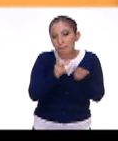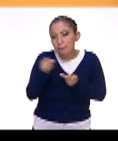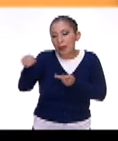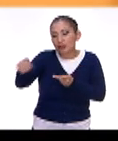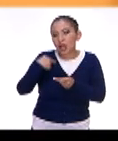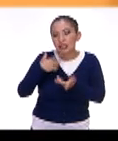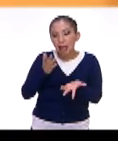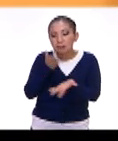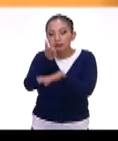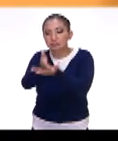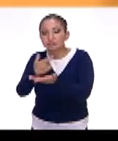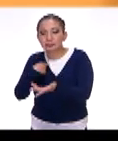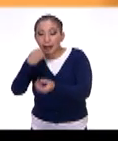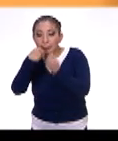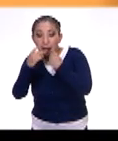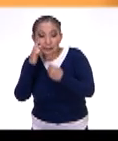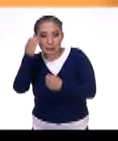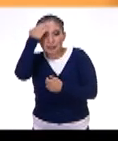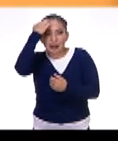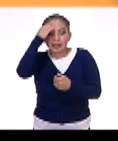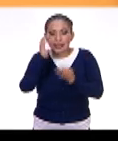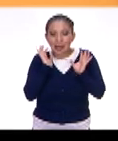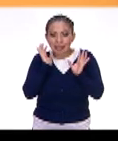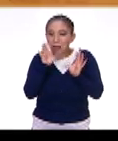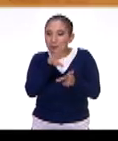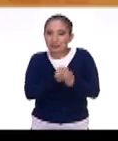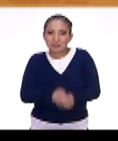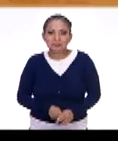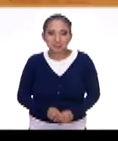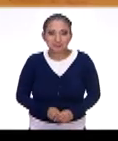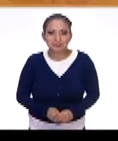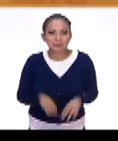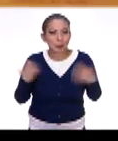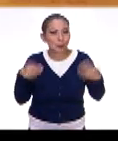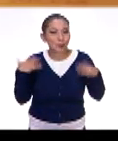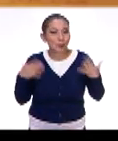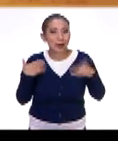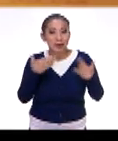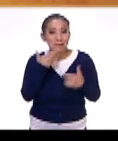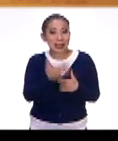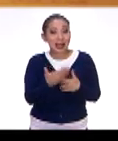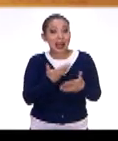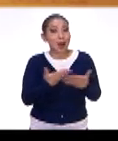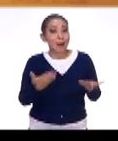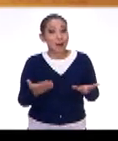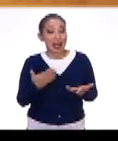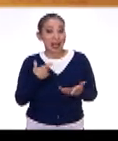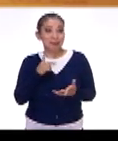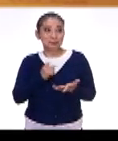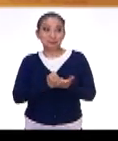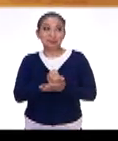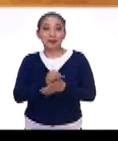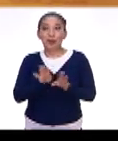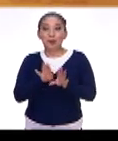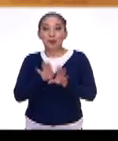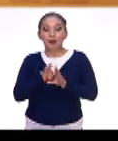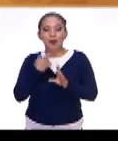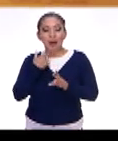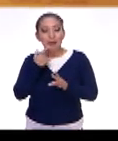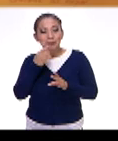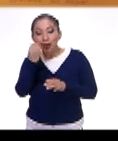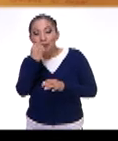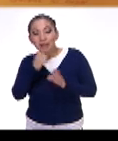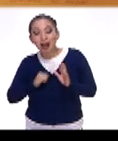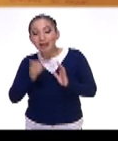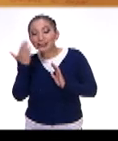Ahí se hacen las degustaciones y imagínate, la experiencia es completa. No, pues totalmente, porque ahora sí no nos van a decir cómo eran las